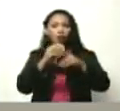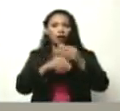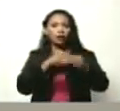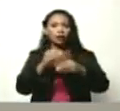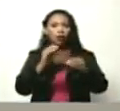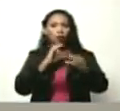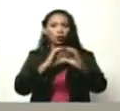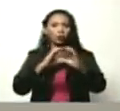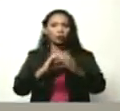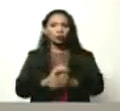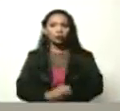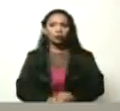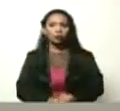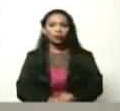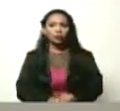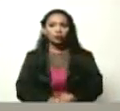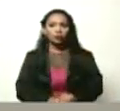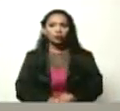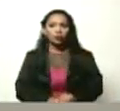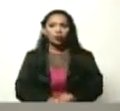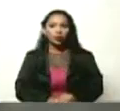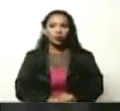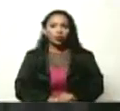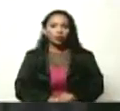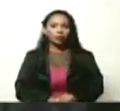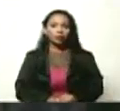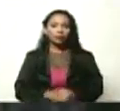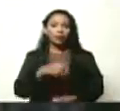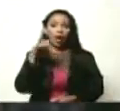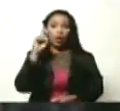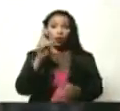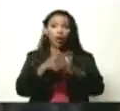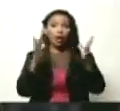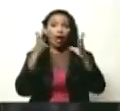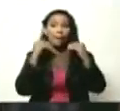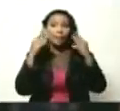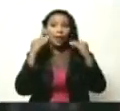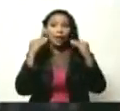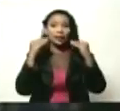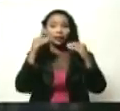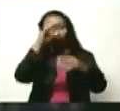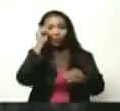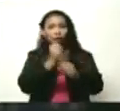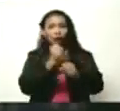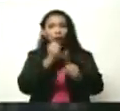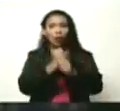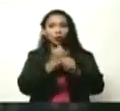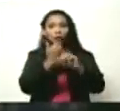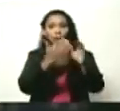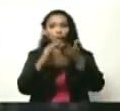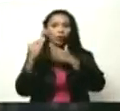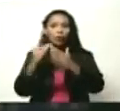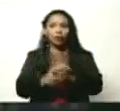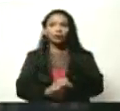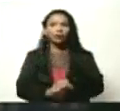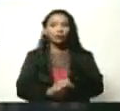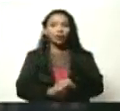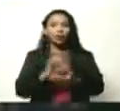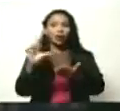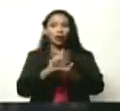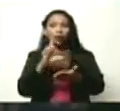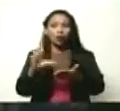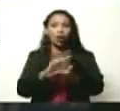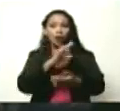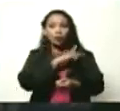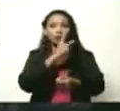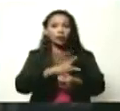medios. Como te digo, hay una gran experiencia de trabajo en comunidades, desde la literatura, desde la